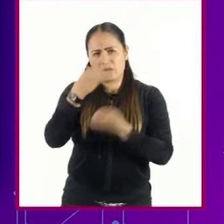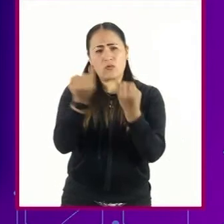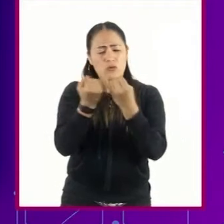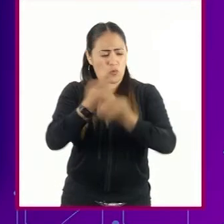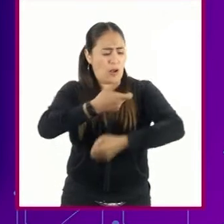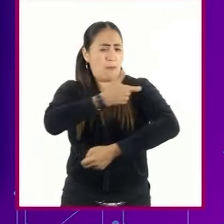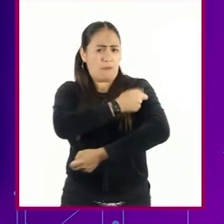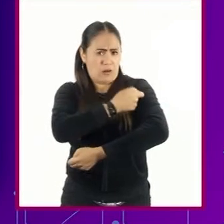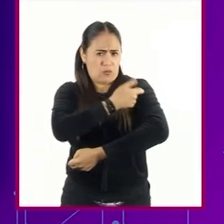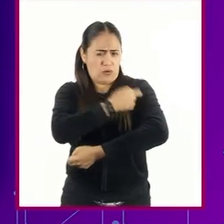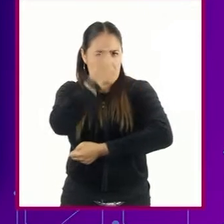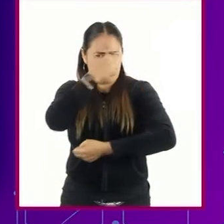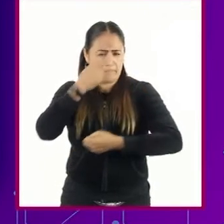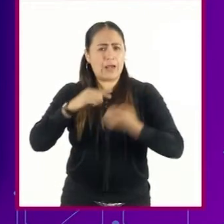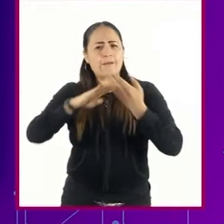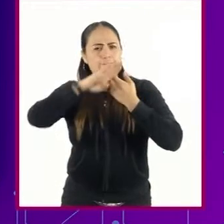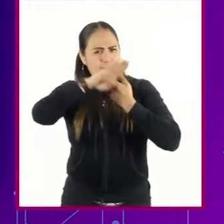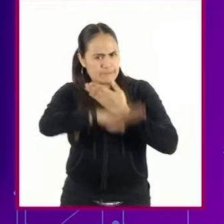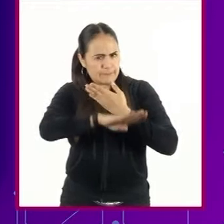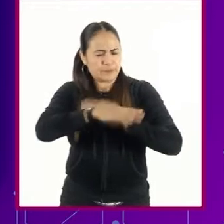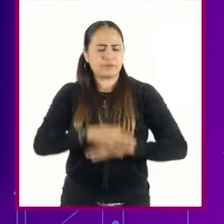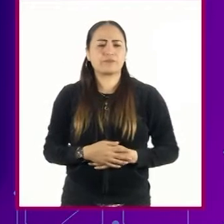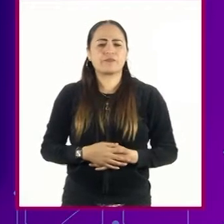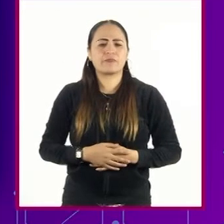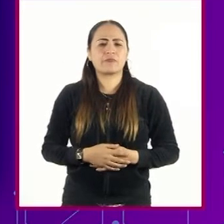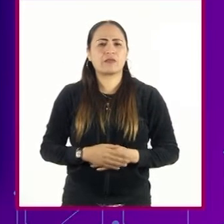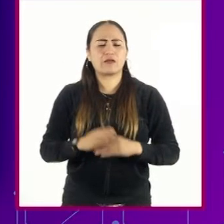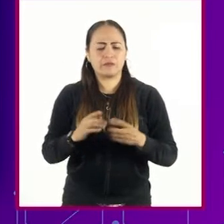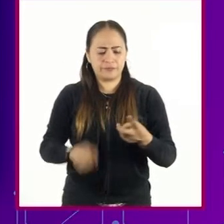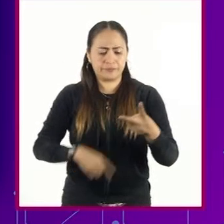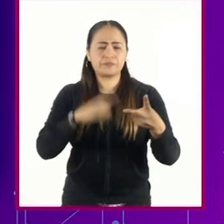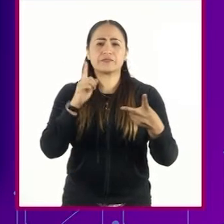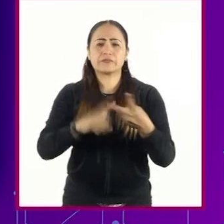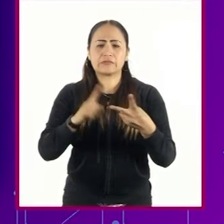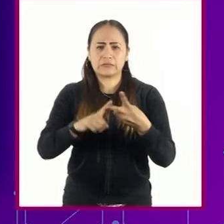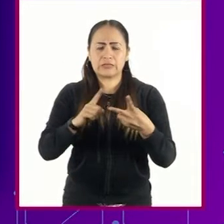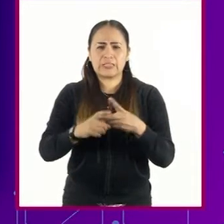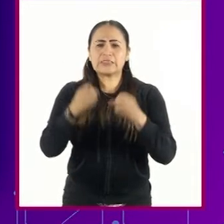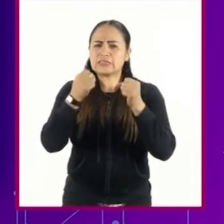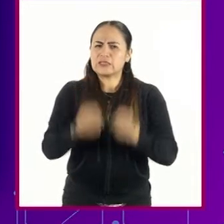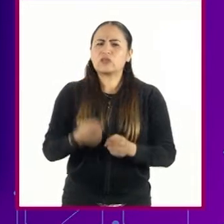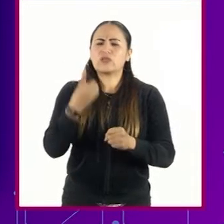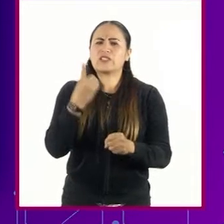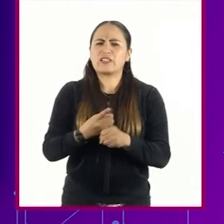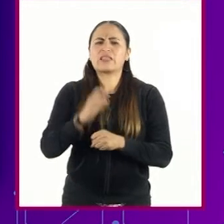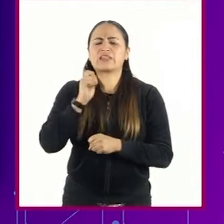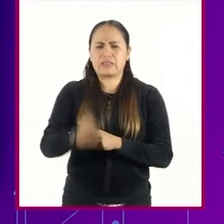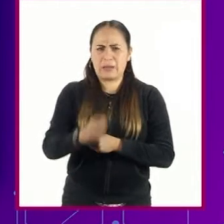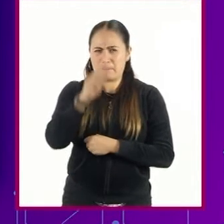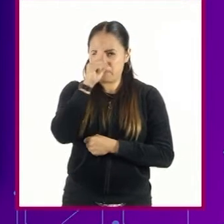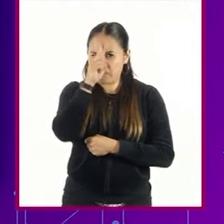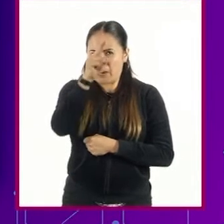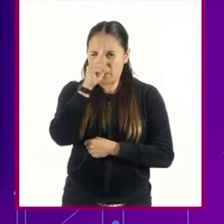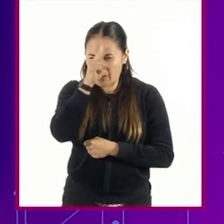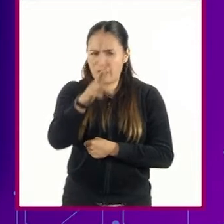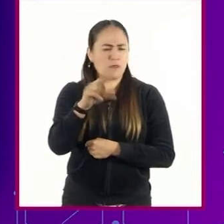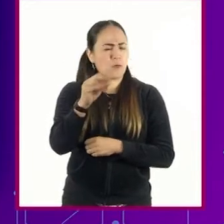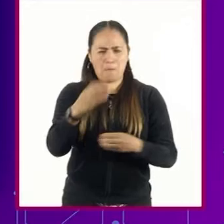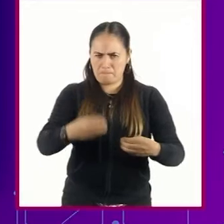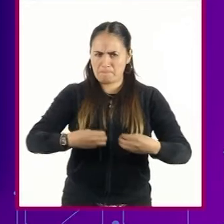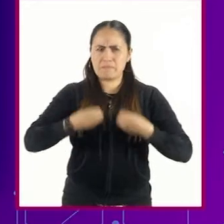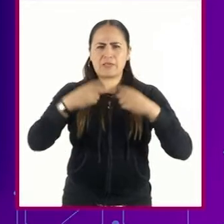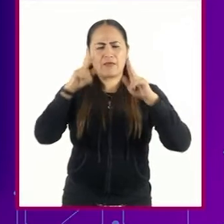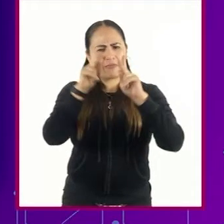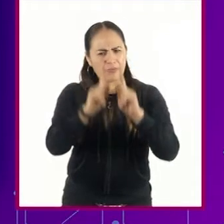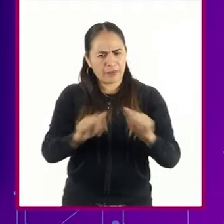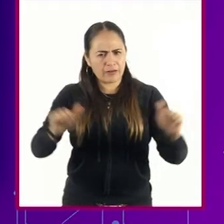nos proteja. En el plano de seguridad está el vivir una vida libre de violencia y un sano desarrollo